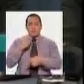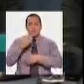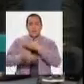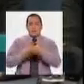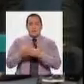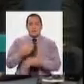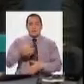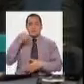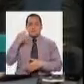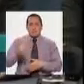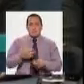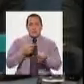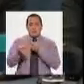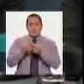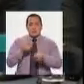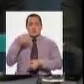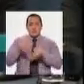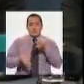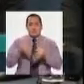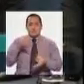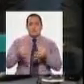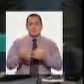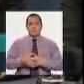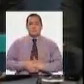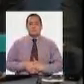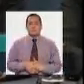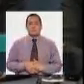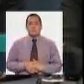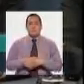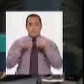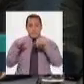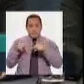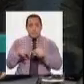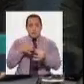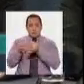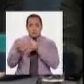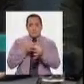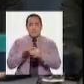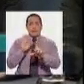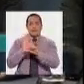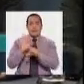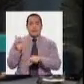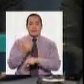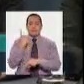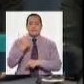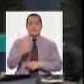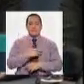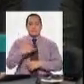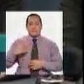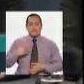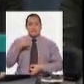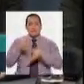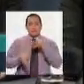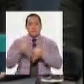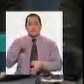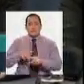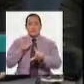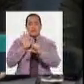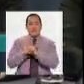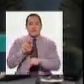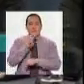eficaz administración de justicia. Eso dice la ley orgánica del Ministerio de Justicia, la